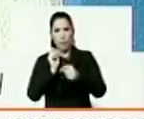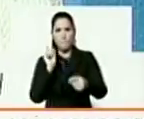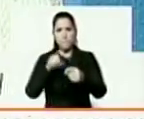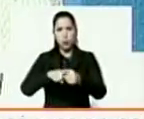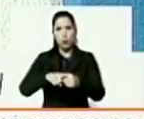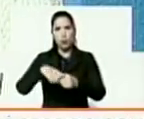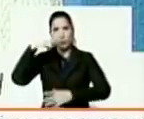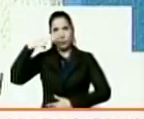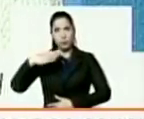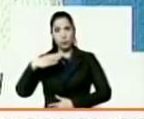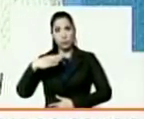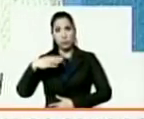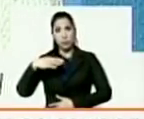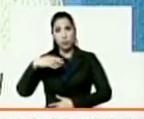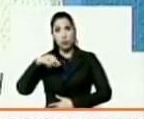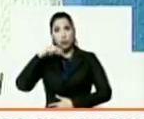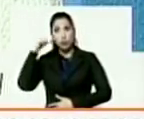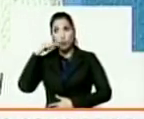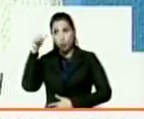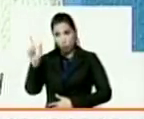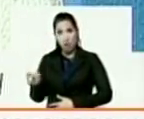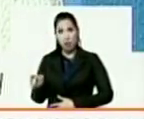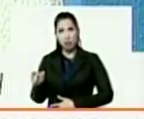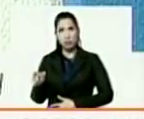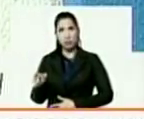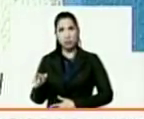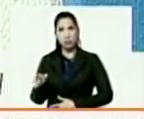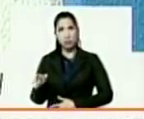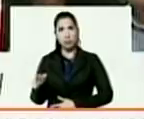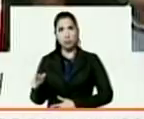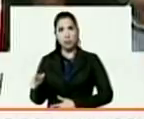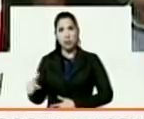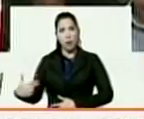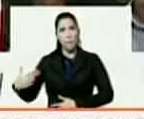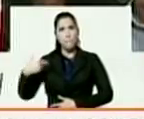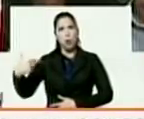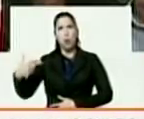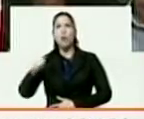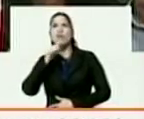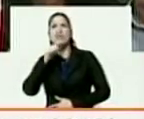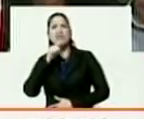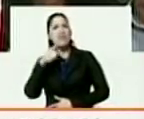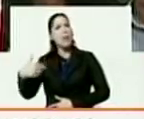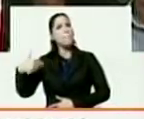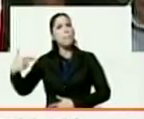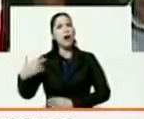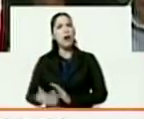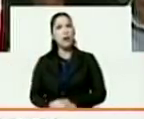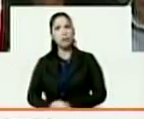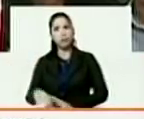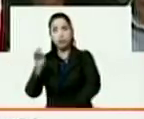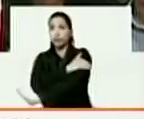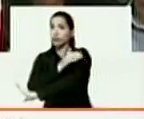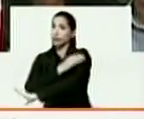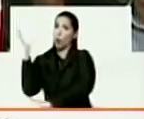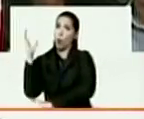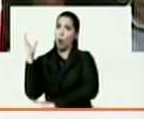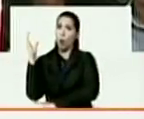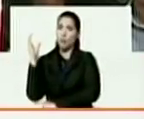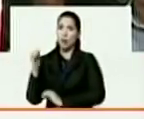sucre lo hirieron y lo mataron lo mató quien la oligarquía colombiana